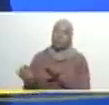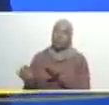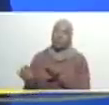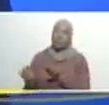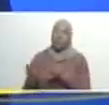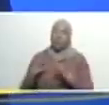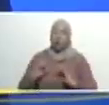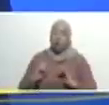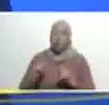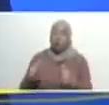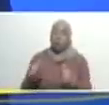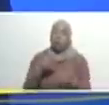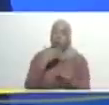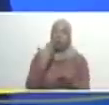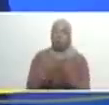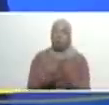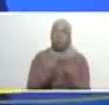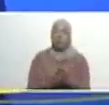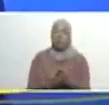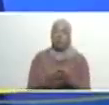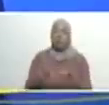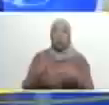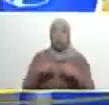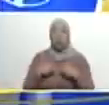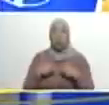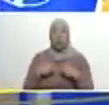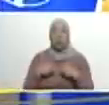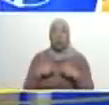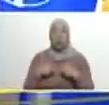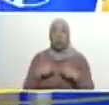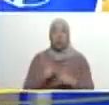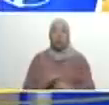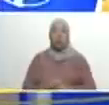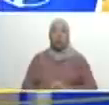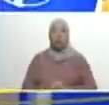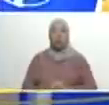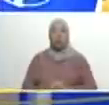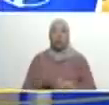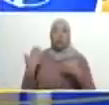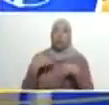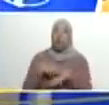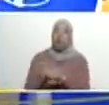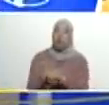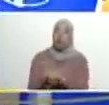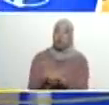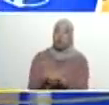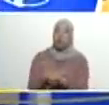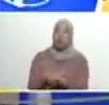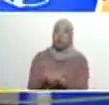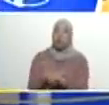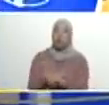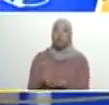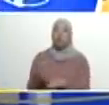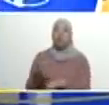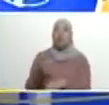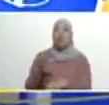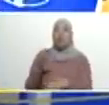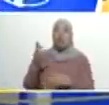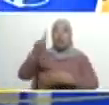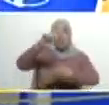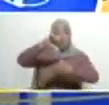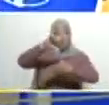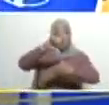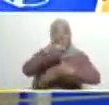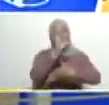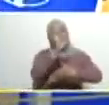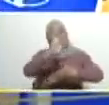la iniciativa que usted ha tomado de incorporar a los países del Caribe, a los países de